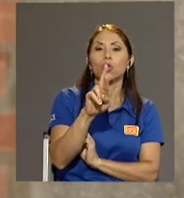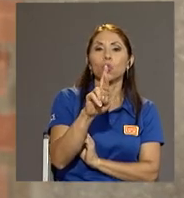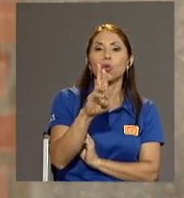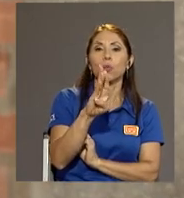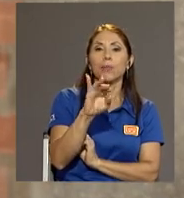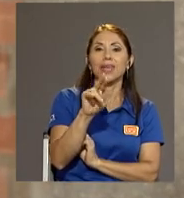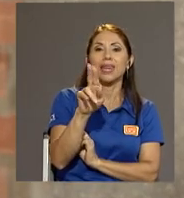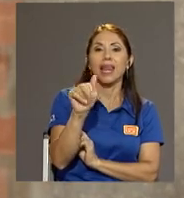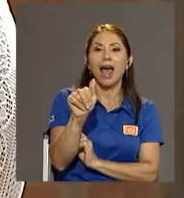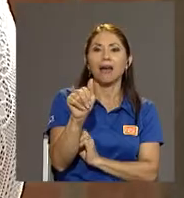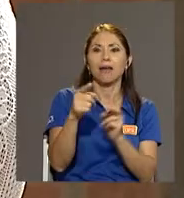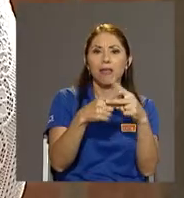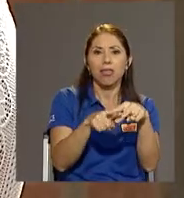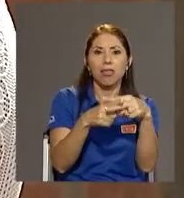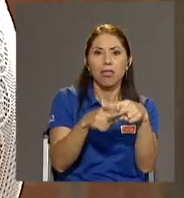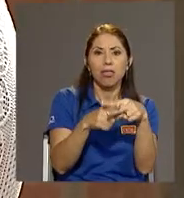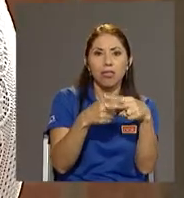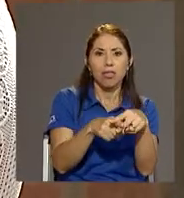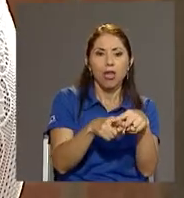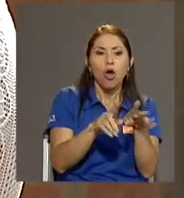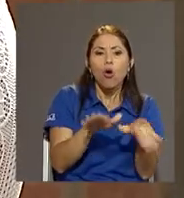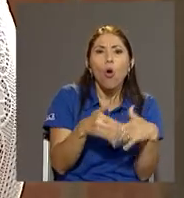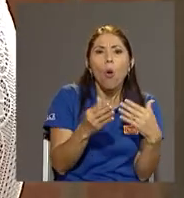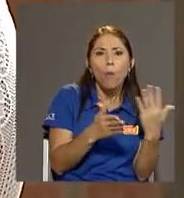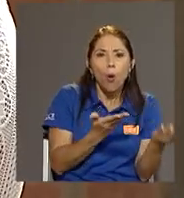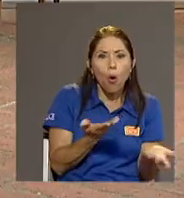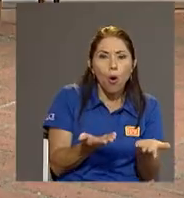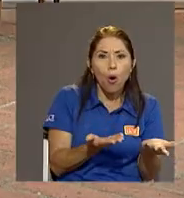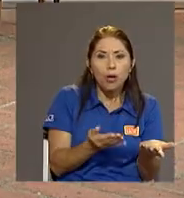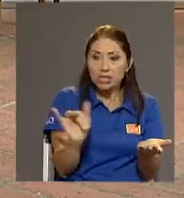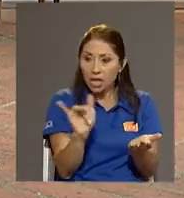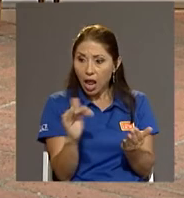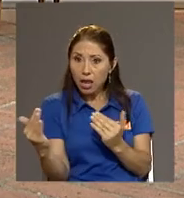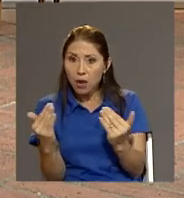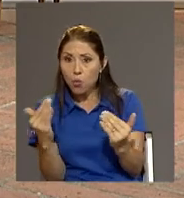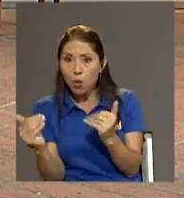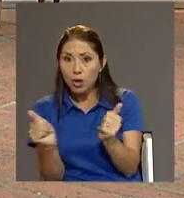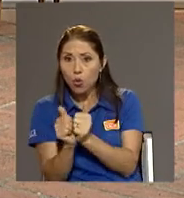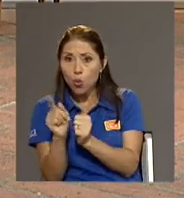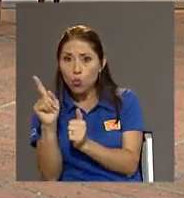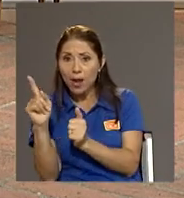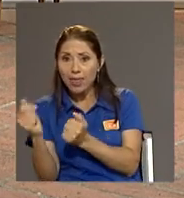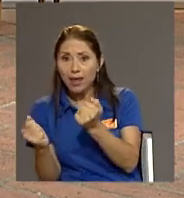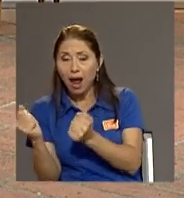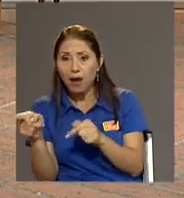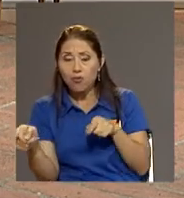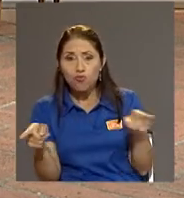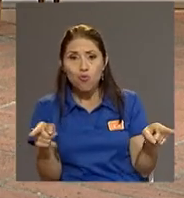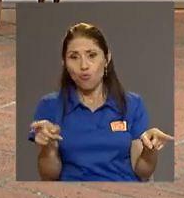¿será como una turbina de carro? Pues, obviamente que no, ¿verdad? ¿Cómo se...